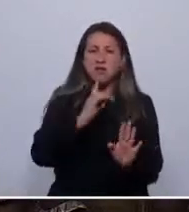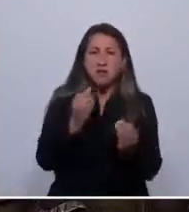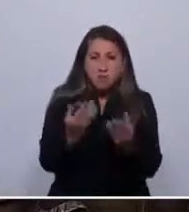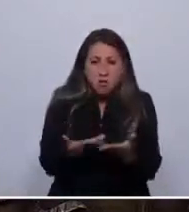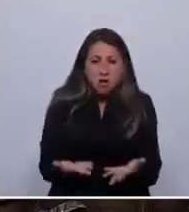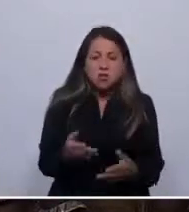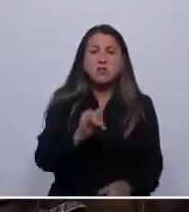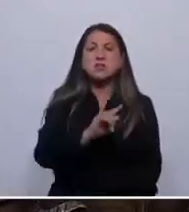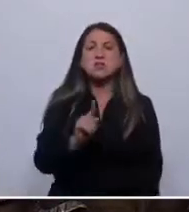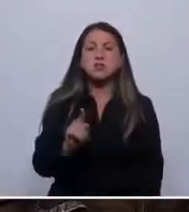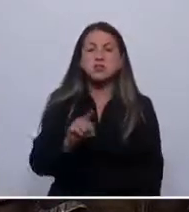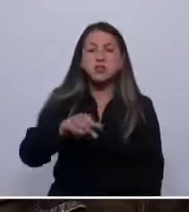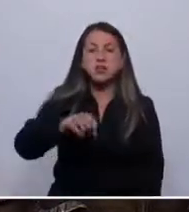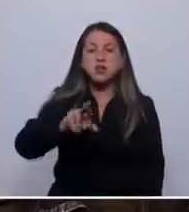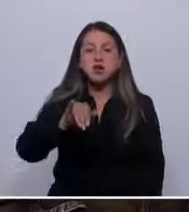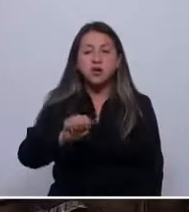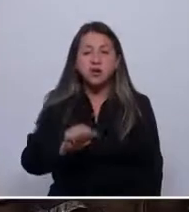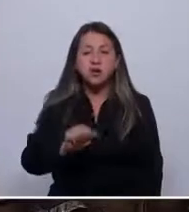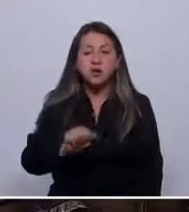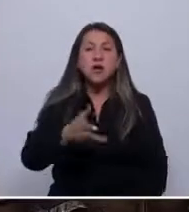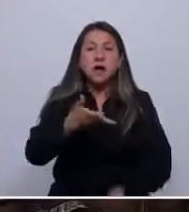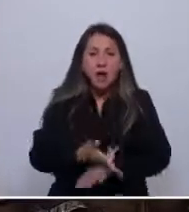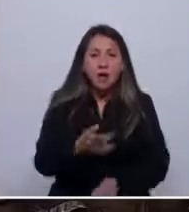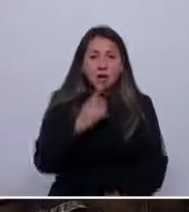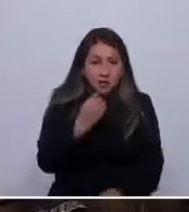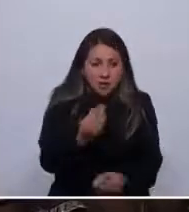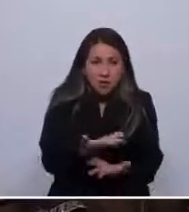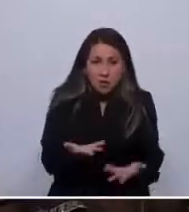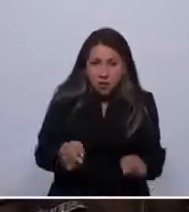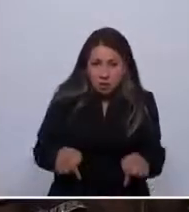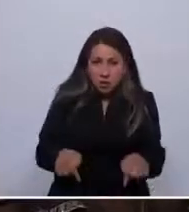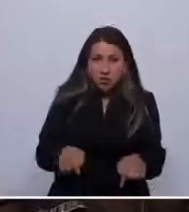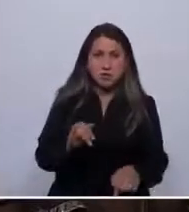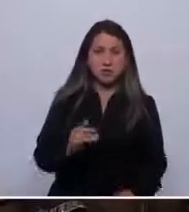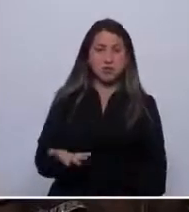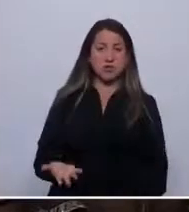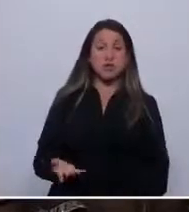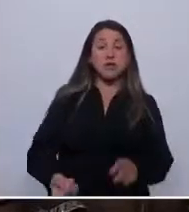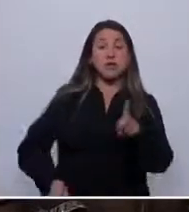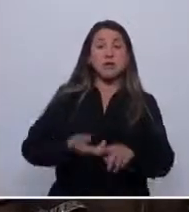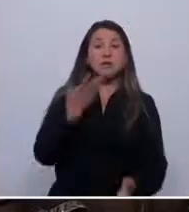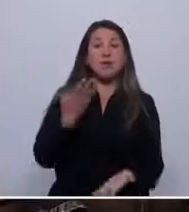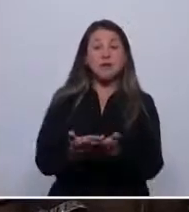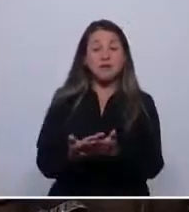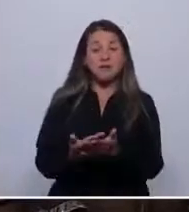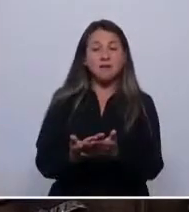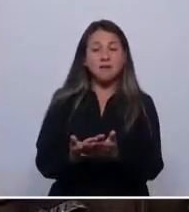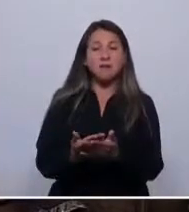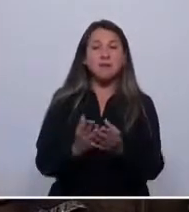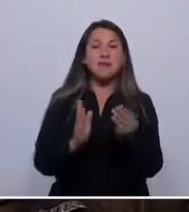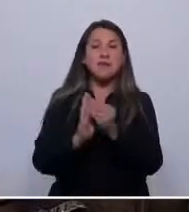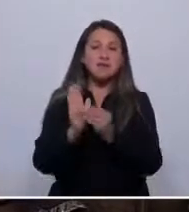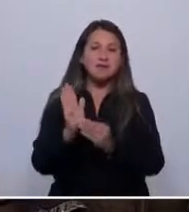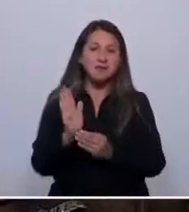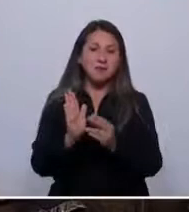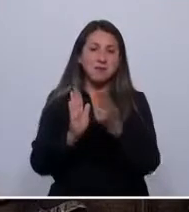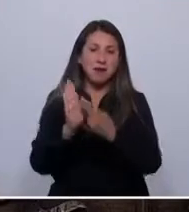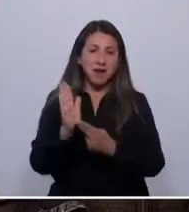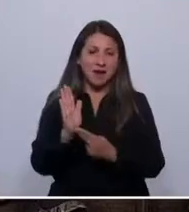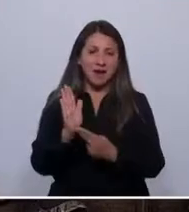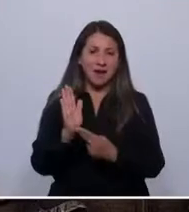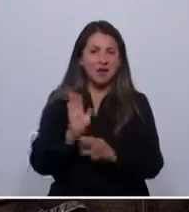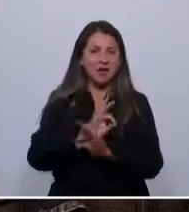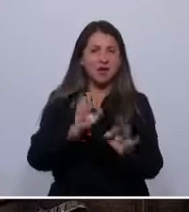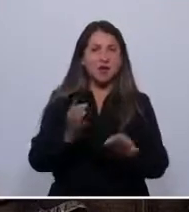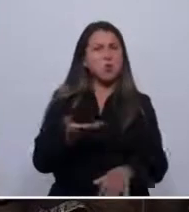no, María Rivera? Lo tenemos, pues. Por primera vez escribimos nuestras reglas. Nunca antes nos